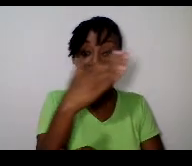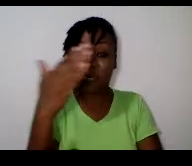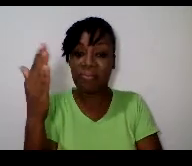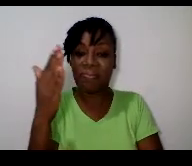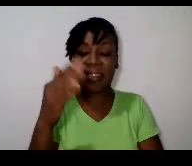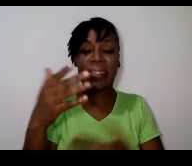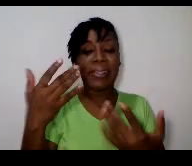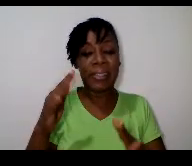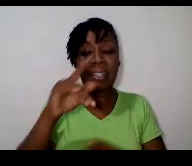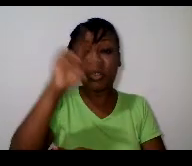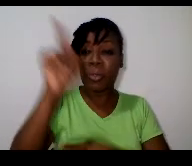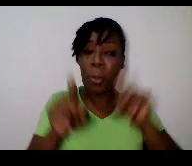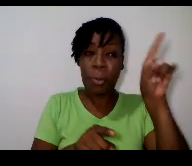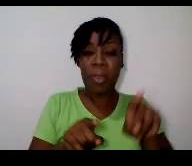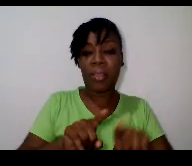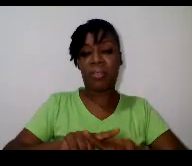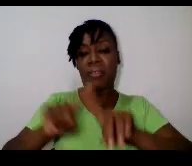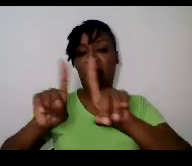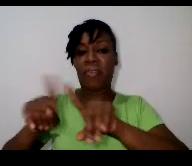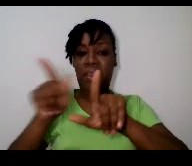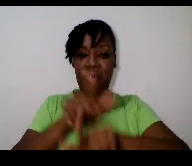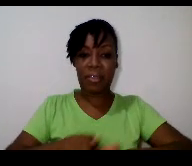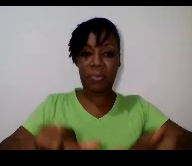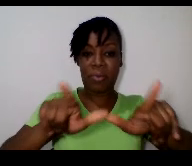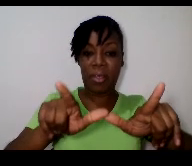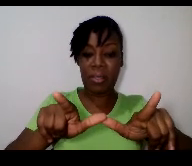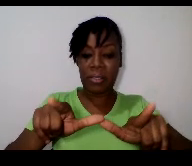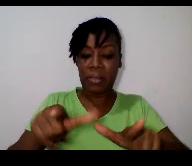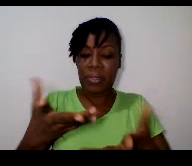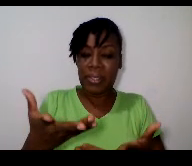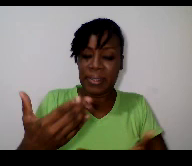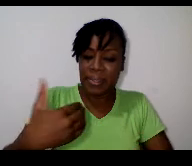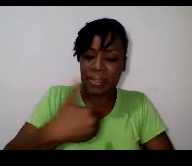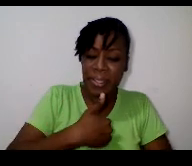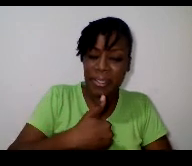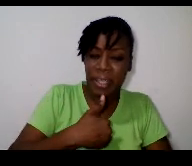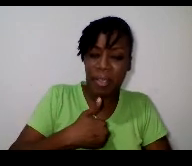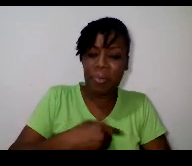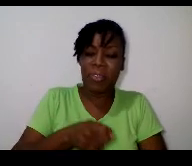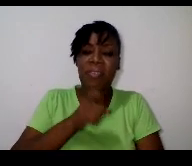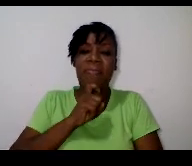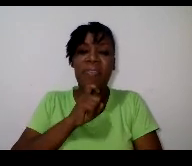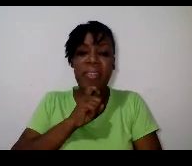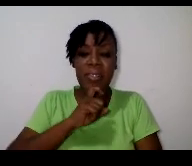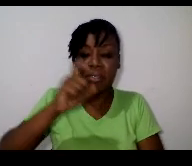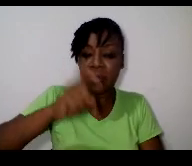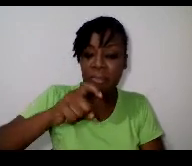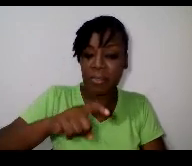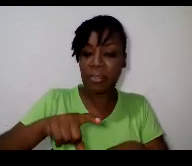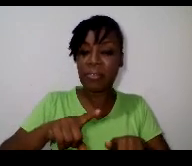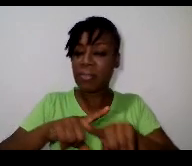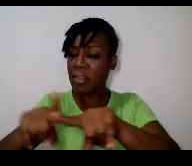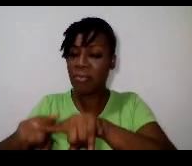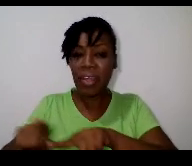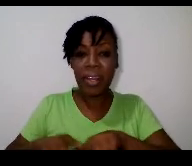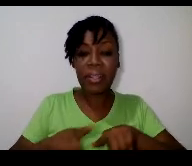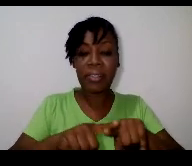un lugar muy diferente. Estamos llevando esta tormenta con dificultades diferentes, con